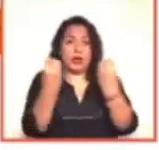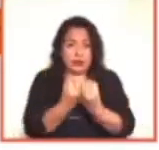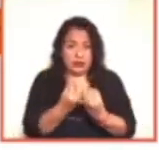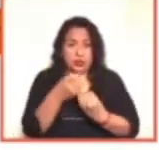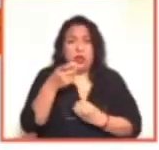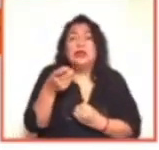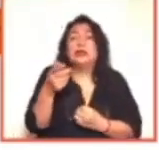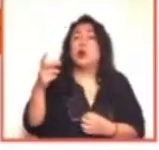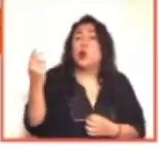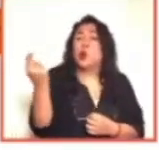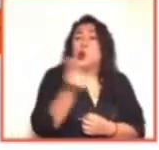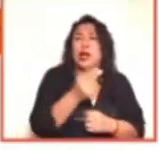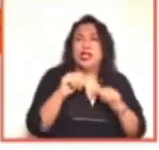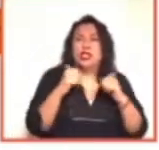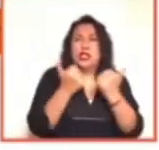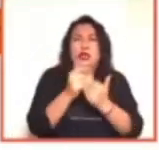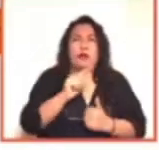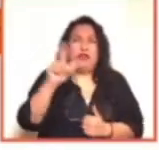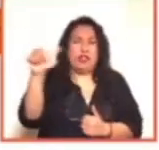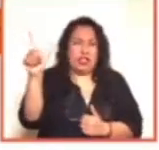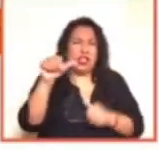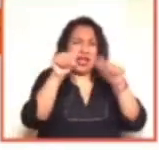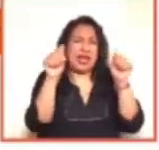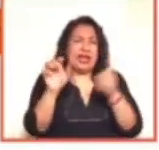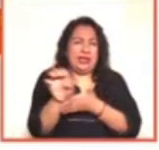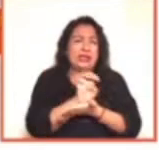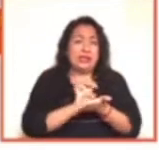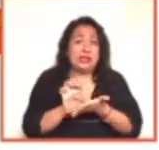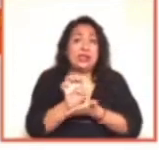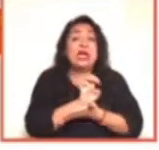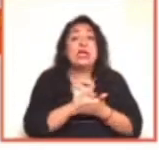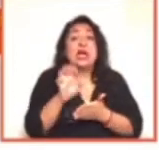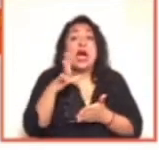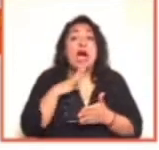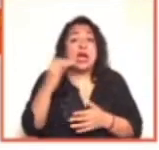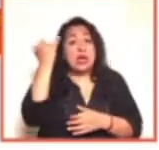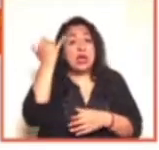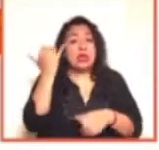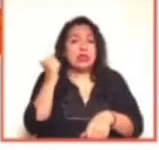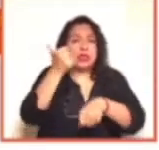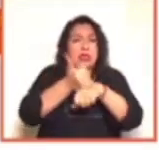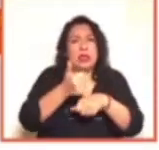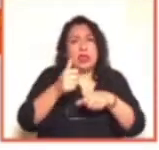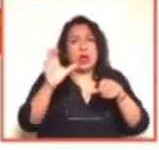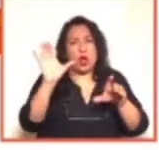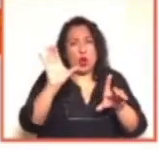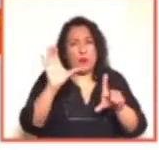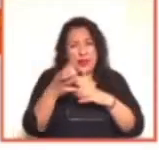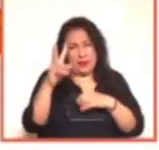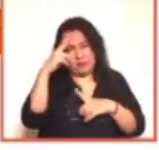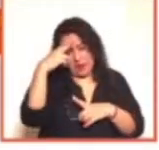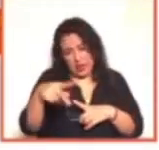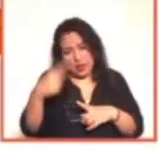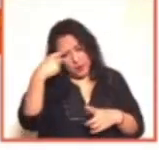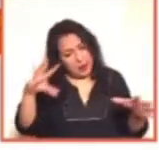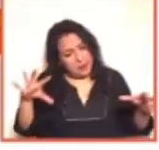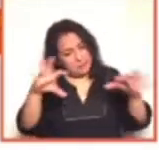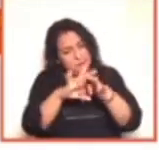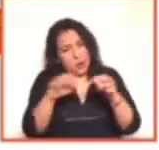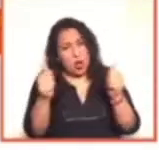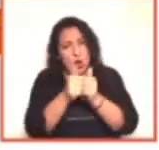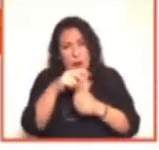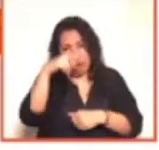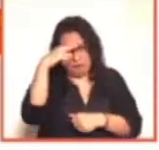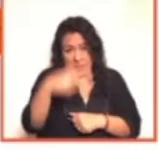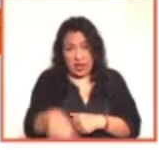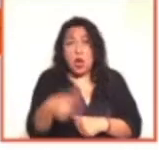Recientemente, la Asociación de Profesionales de las Artes Escénicas creó el Comité Mexicano para impulsar los vínculos con nuestro país. No obstante, el